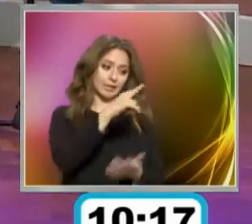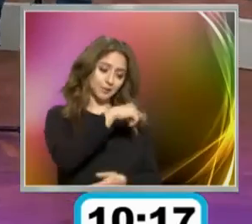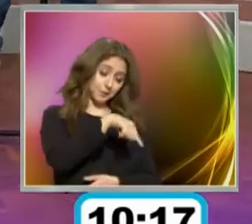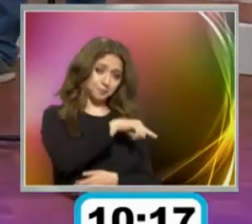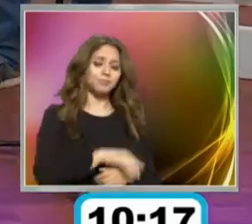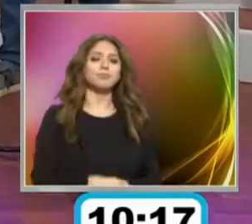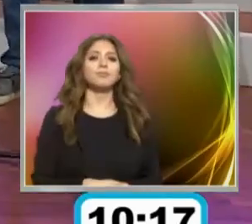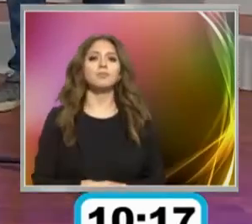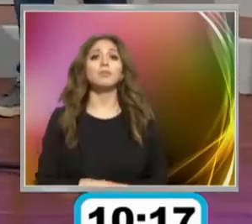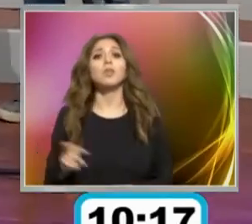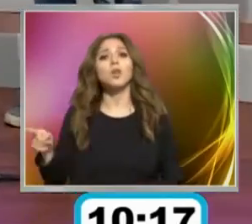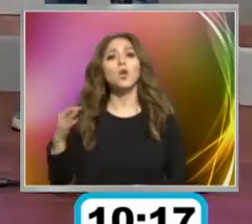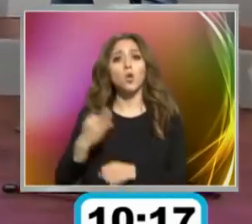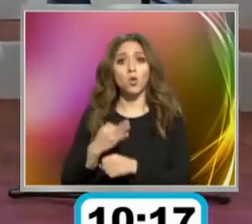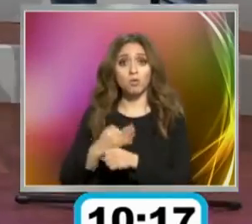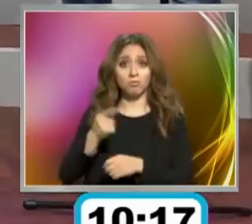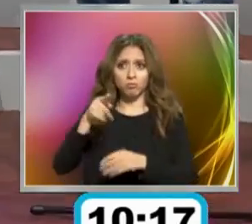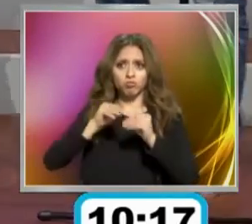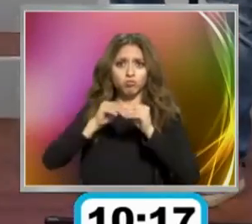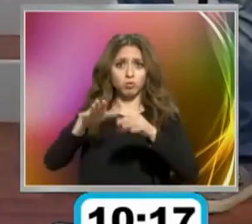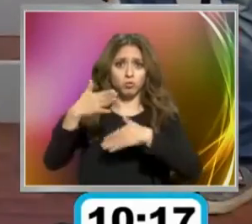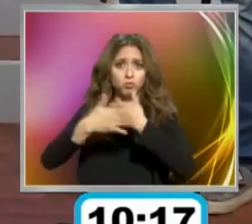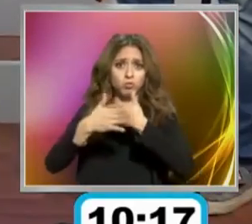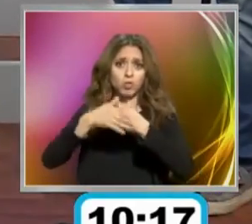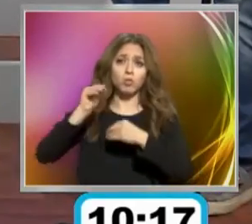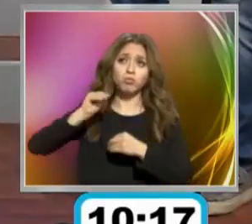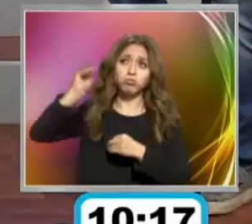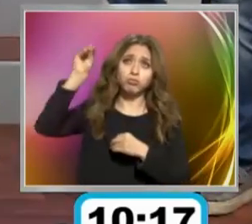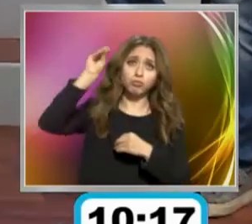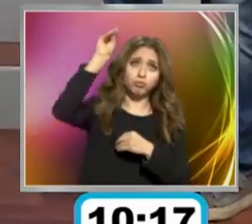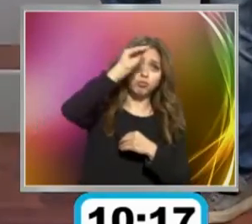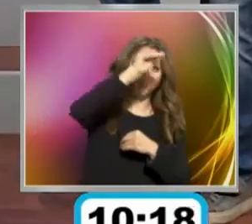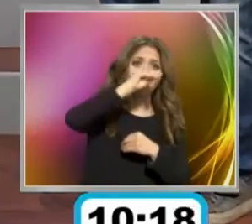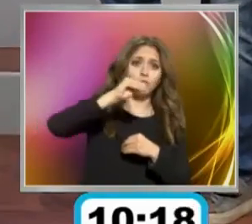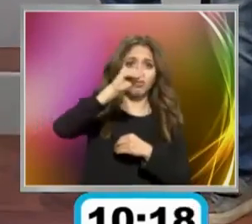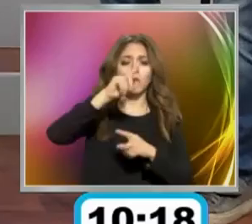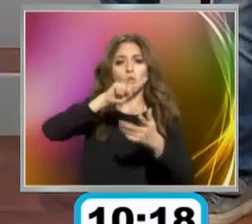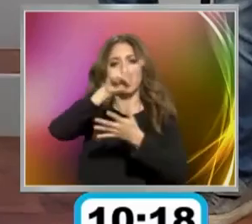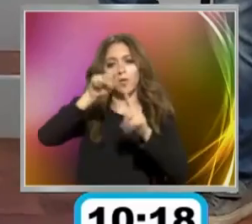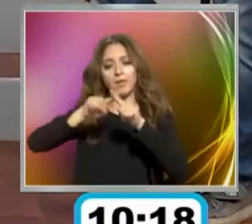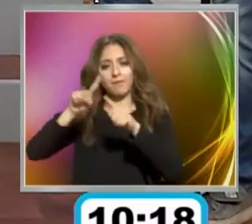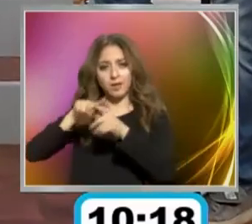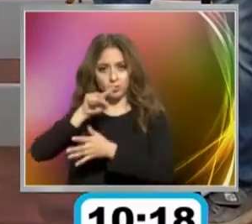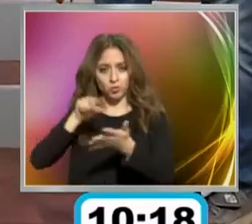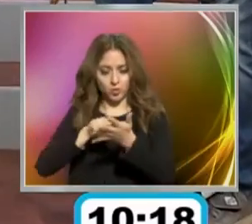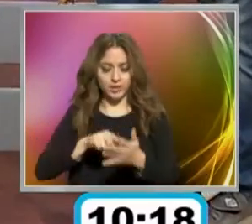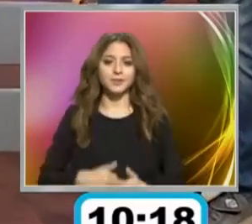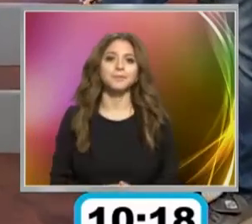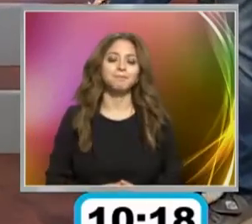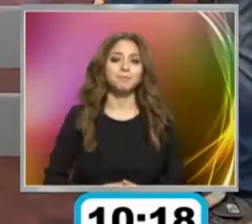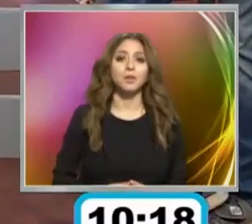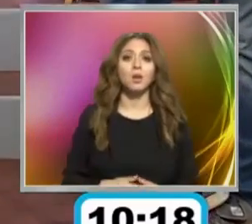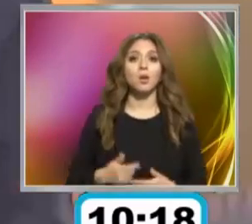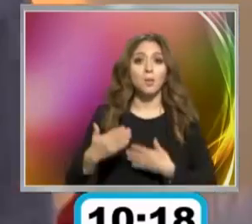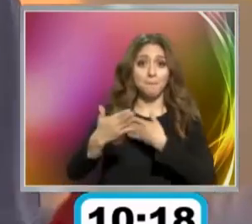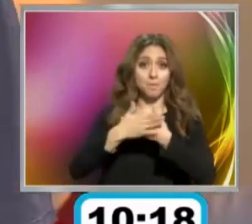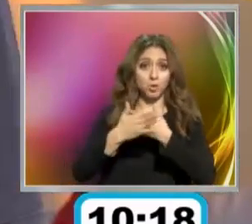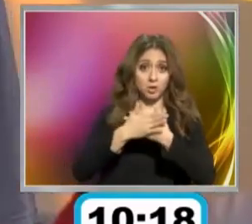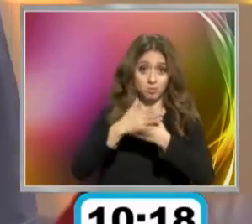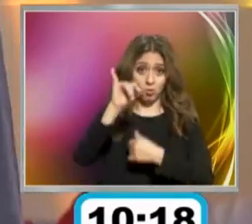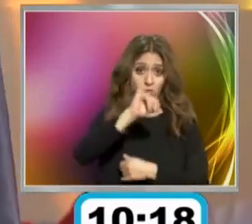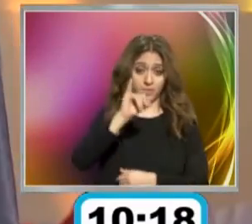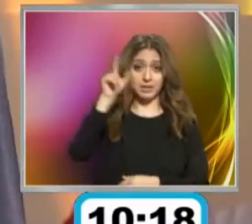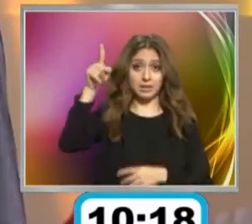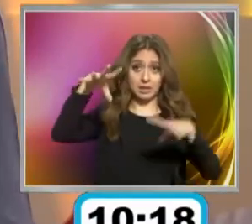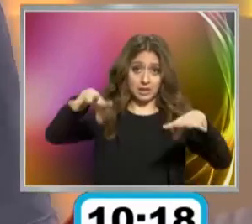esta presentación que pronto ustedes van a dar y esta gira que han venido dando en todo el país. Pues vamos a estar el próximo jueves Sí. en la Carpa Astros, aquí en la